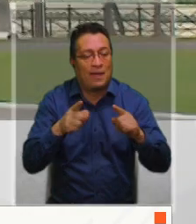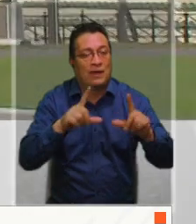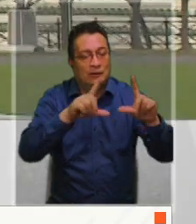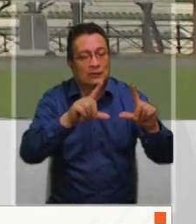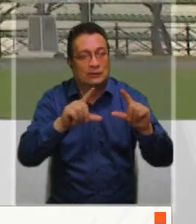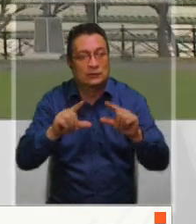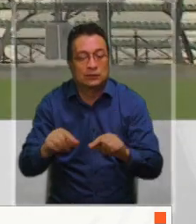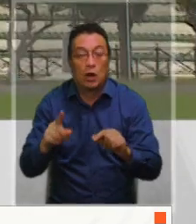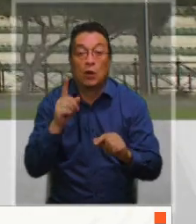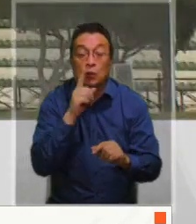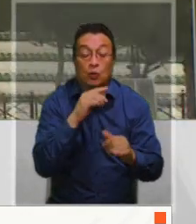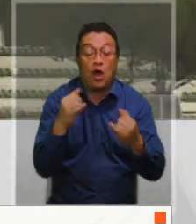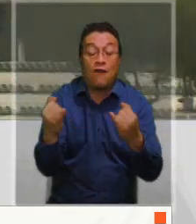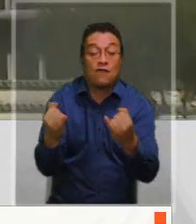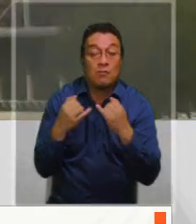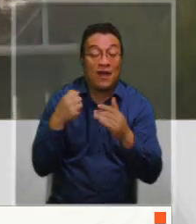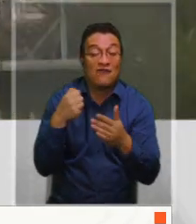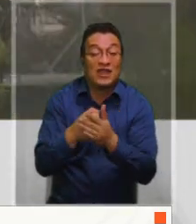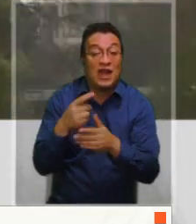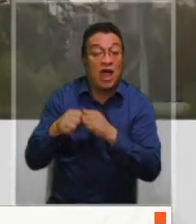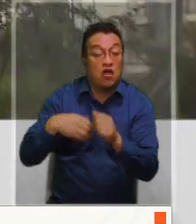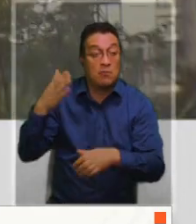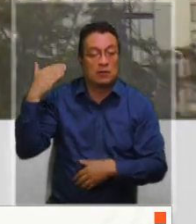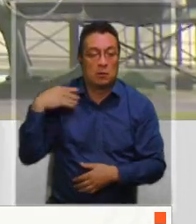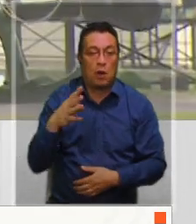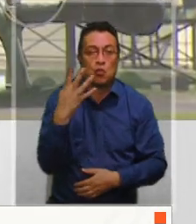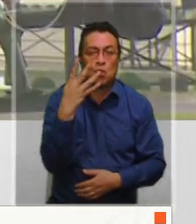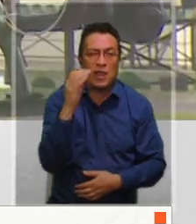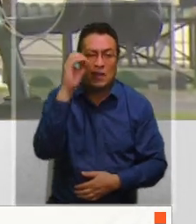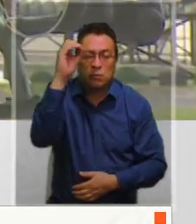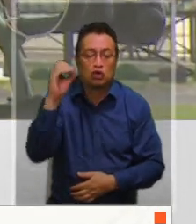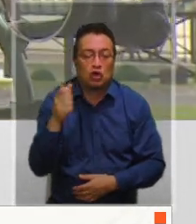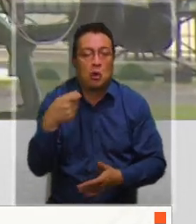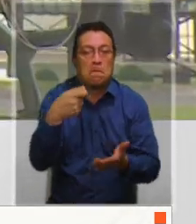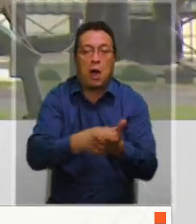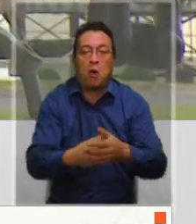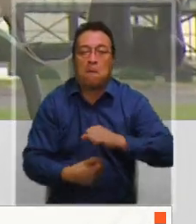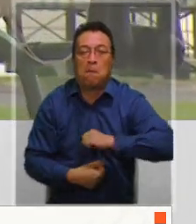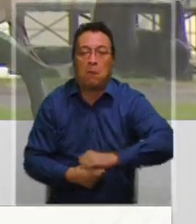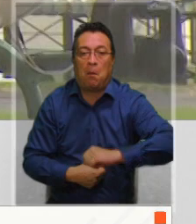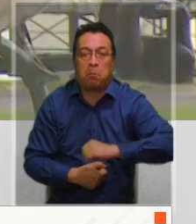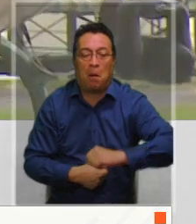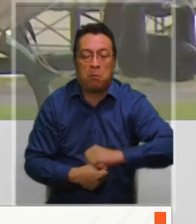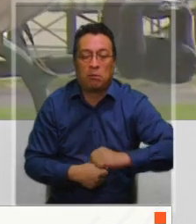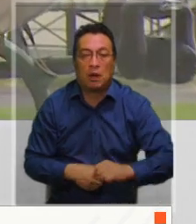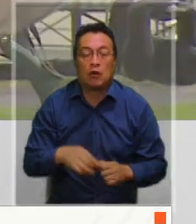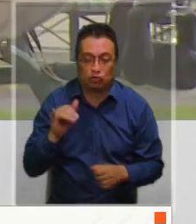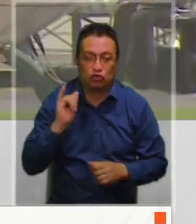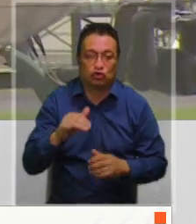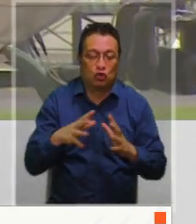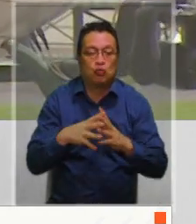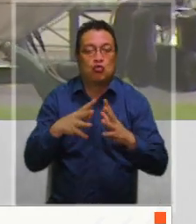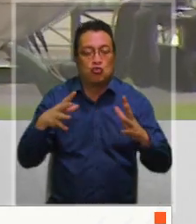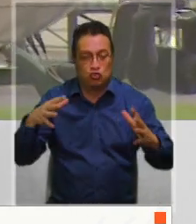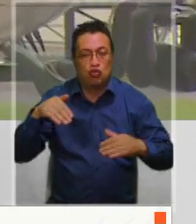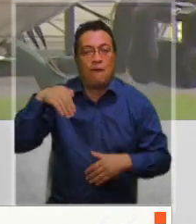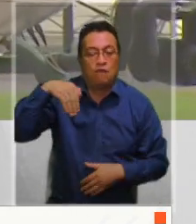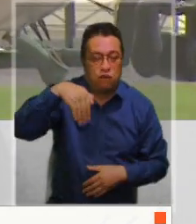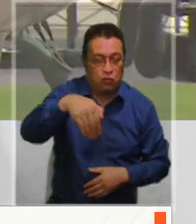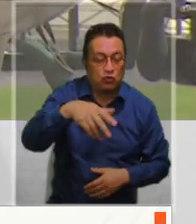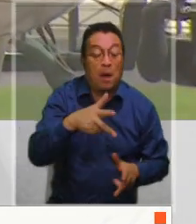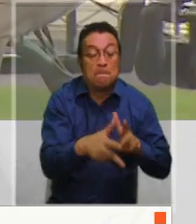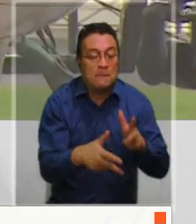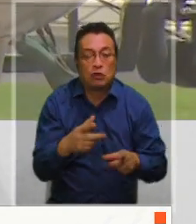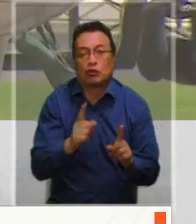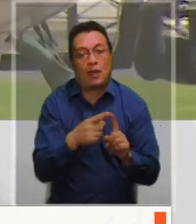el último informe por allá, fin del año pasado, está como el 40%, ¿no? Así es. Tenemos una evasión que es muy elevada en el caso de los buses, no así en el caso del metro,